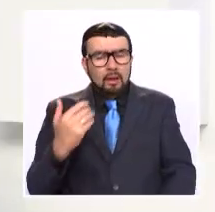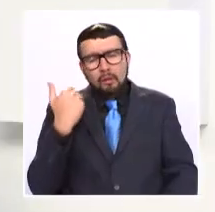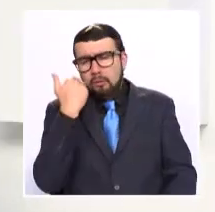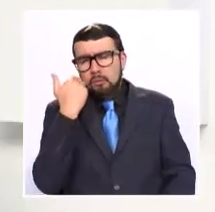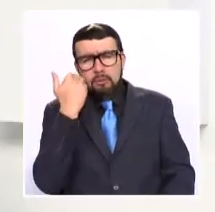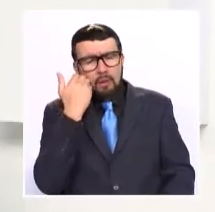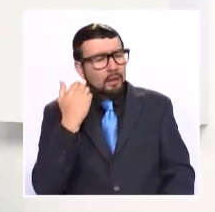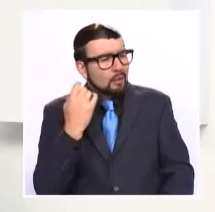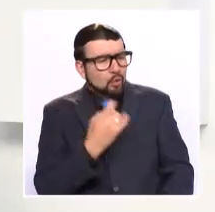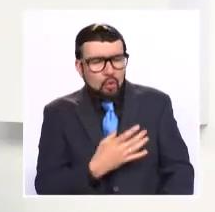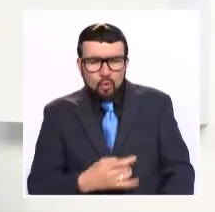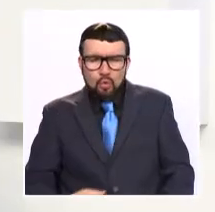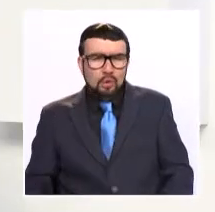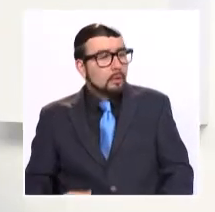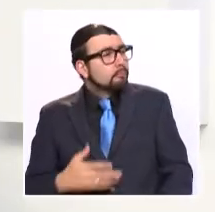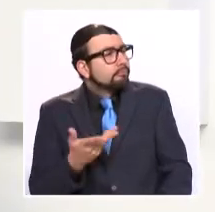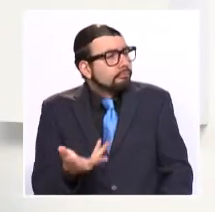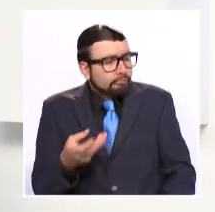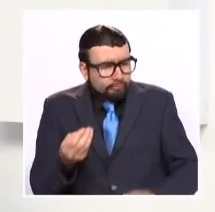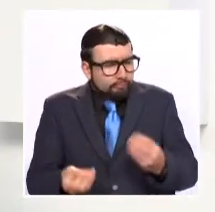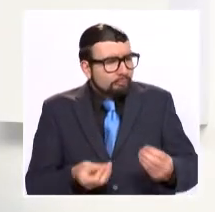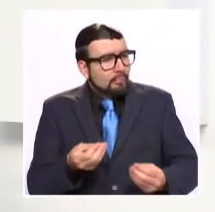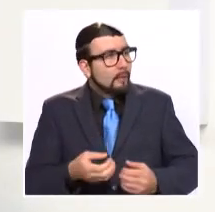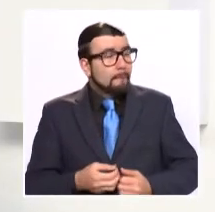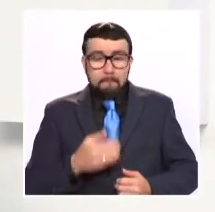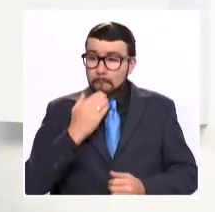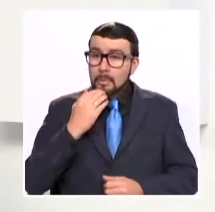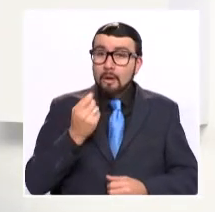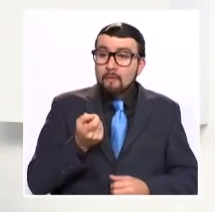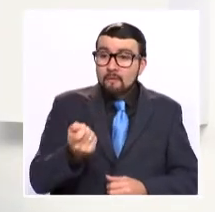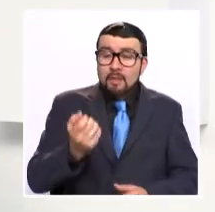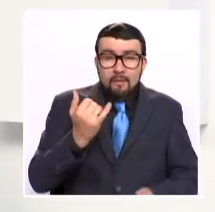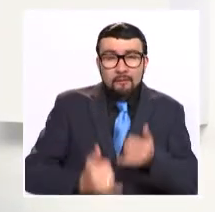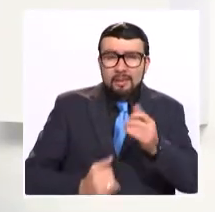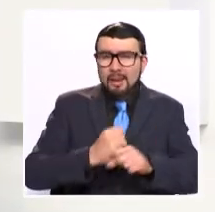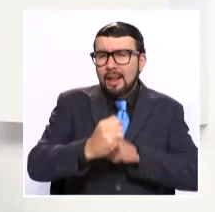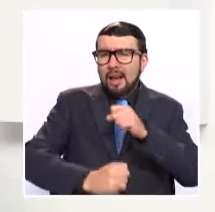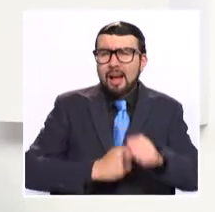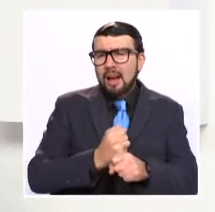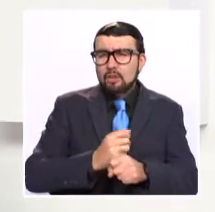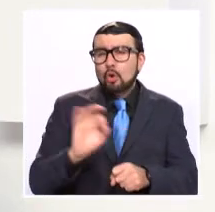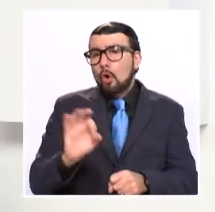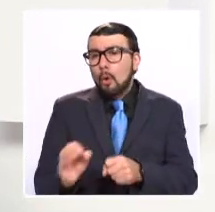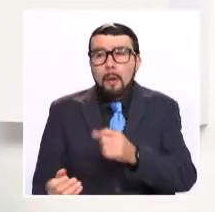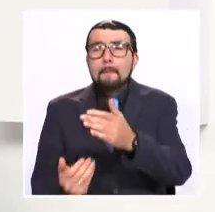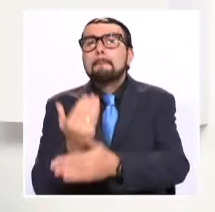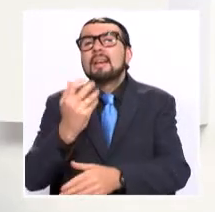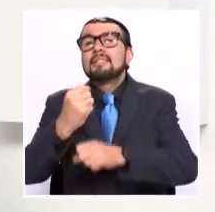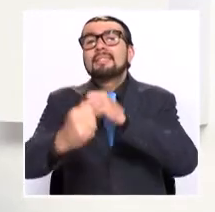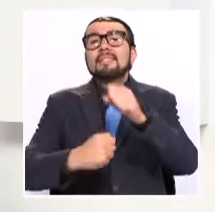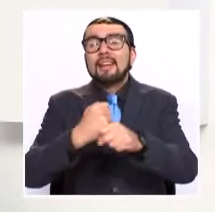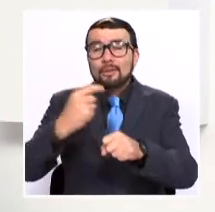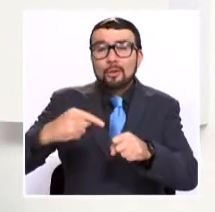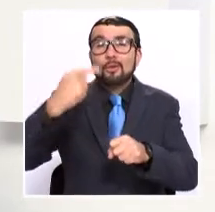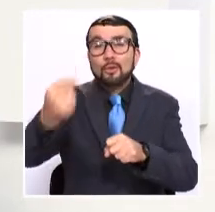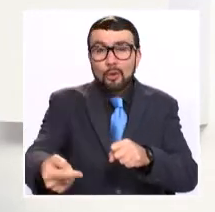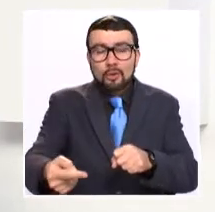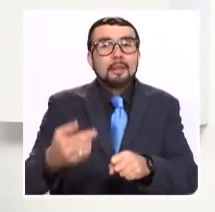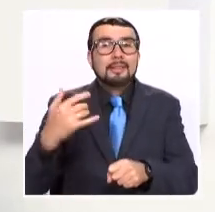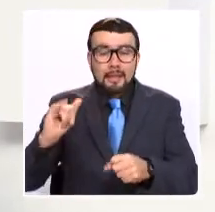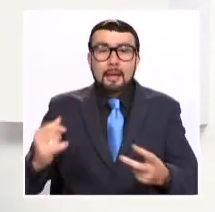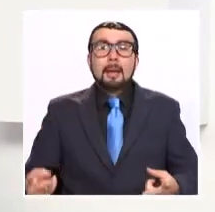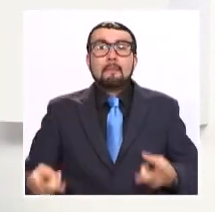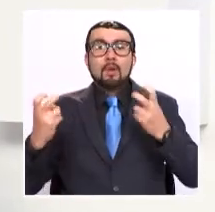ya próximamente, seguramente a finales de este año o a principios del otro, ya entra la vacuna para el